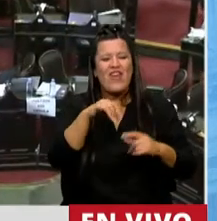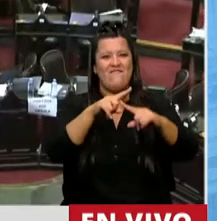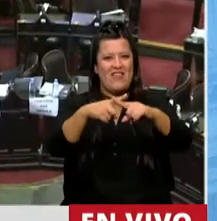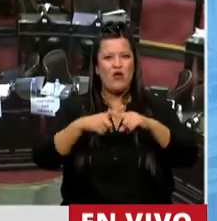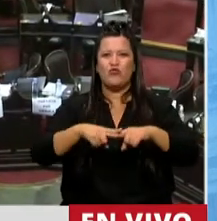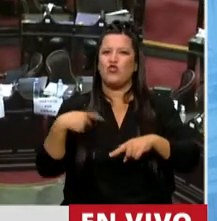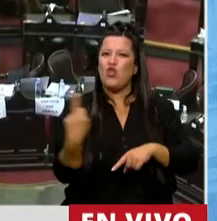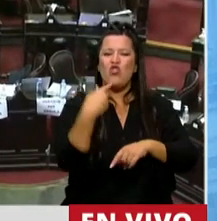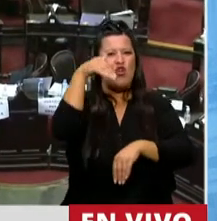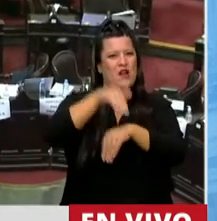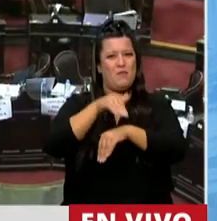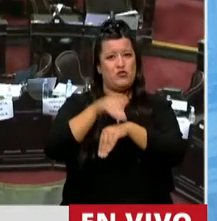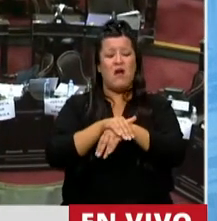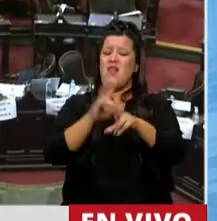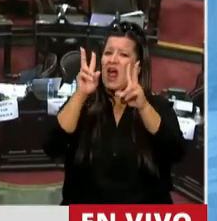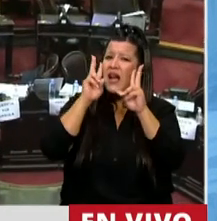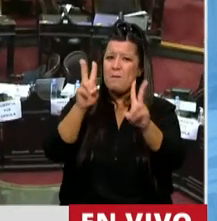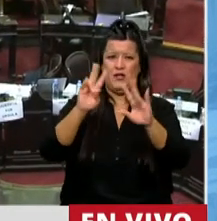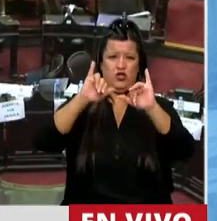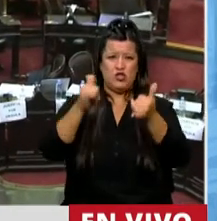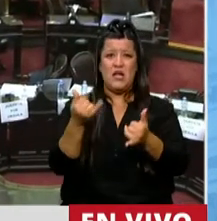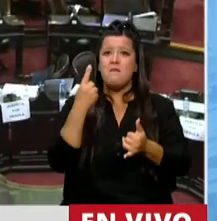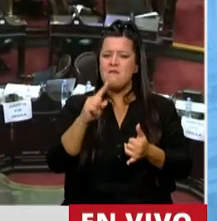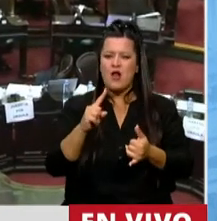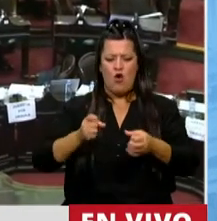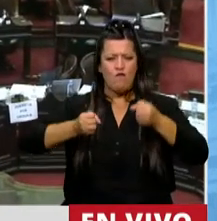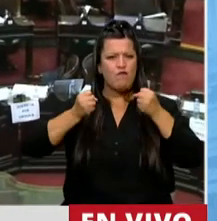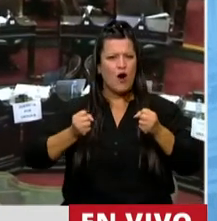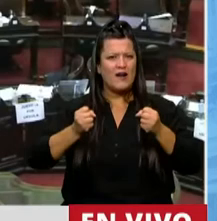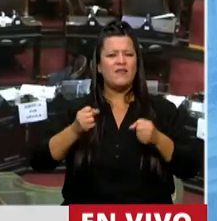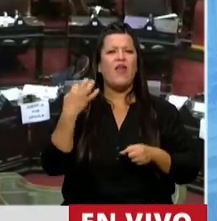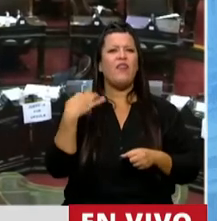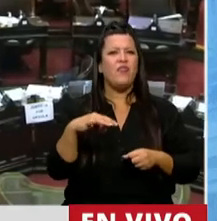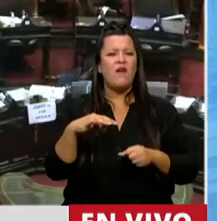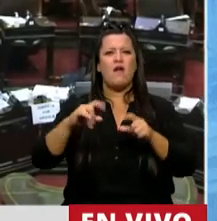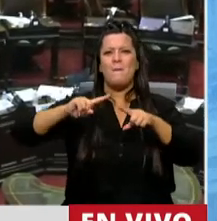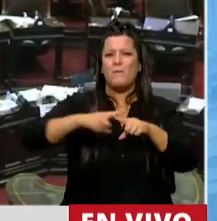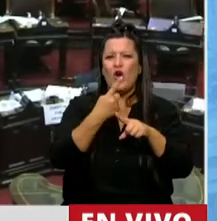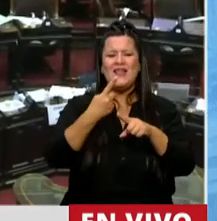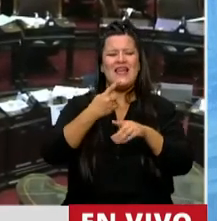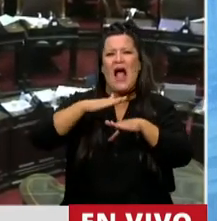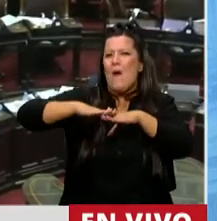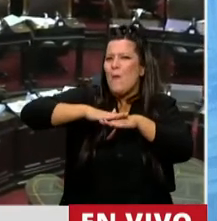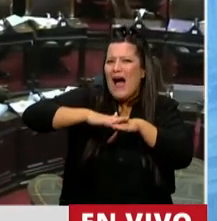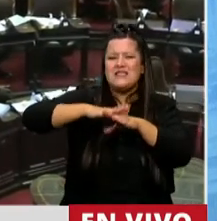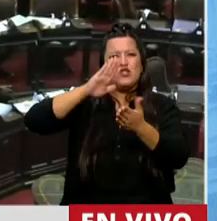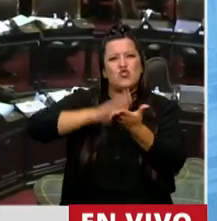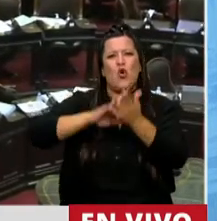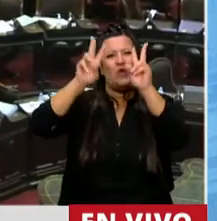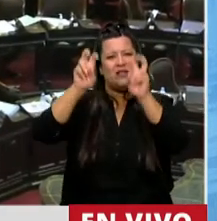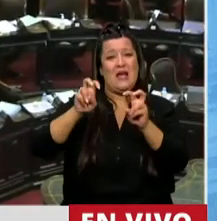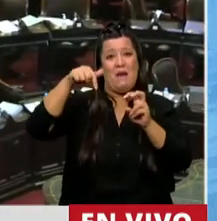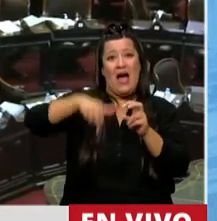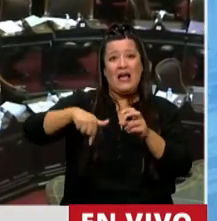con responsabilidad, mucho respeto, pero con mucha firmeza, la política sustantiva de endeudamiento público